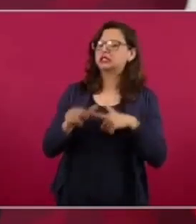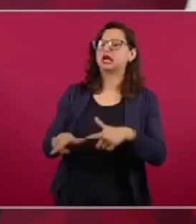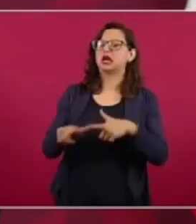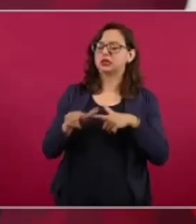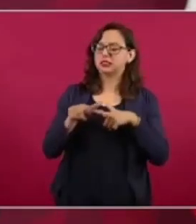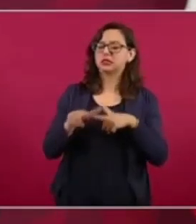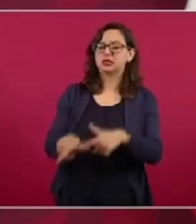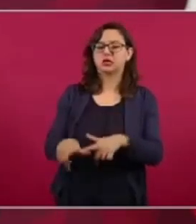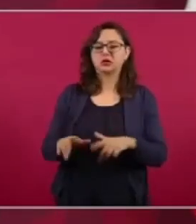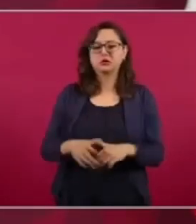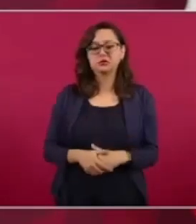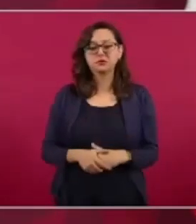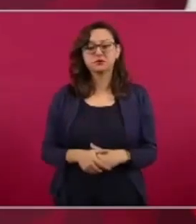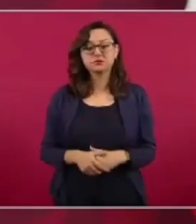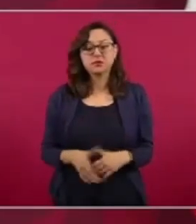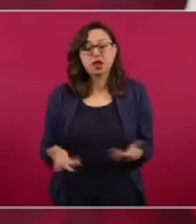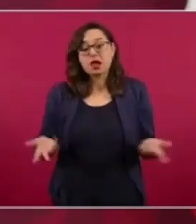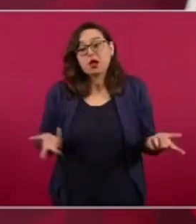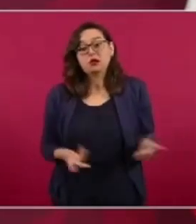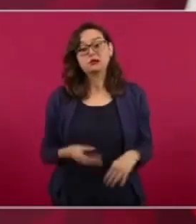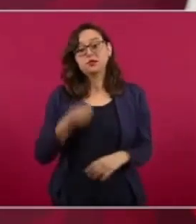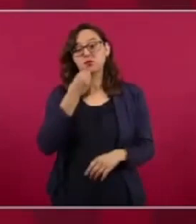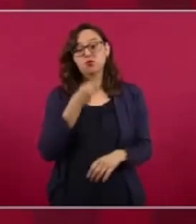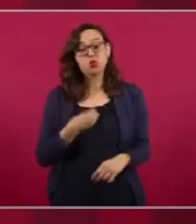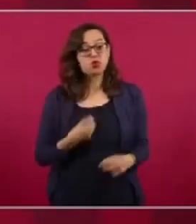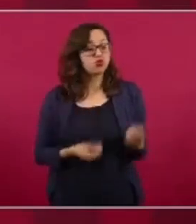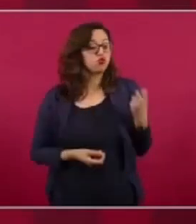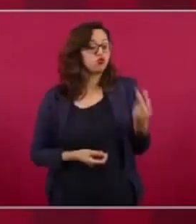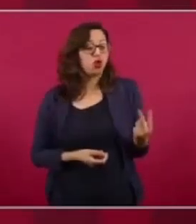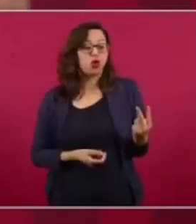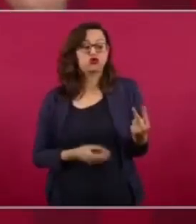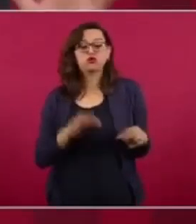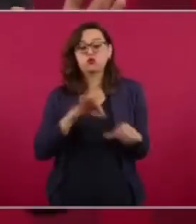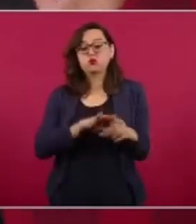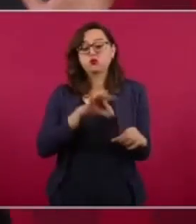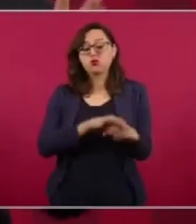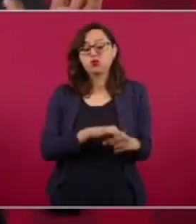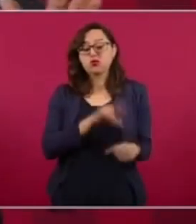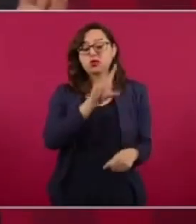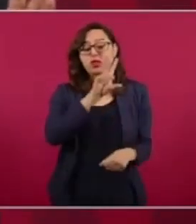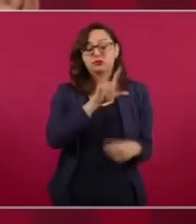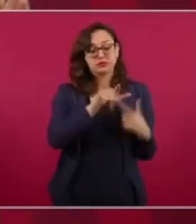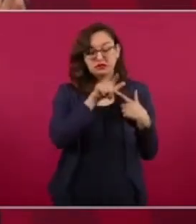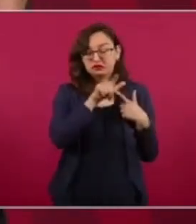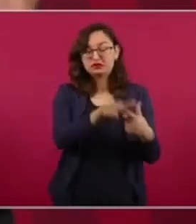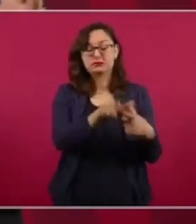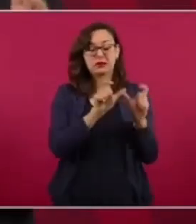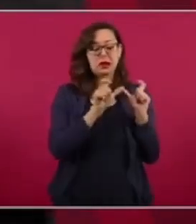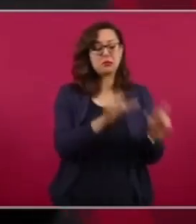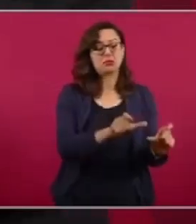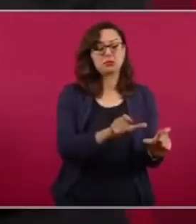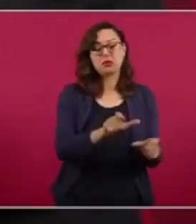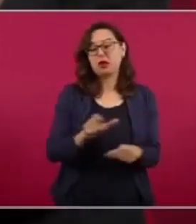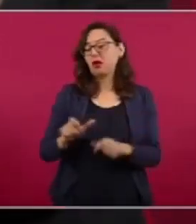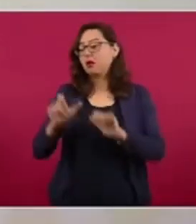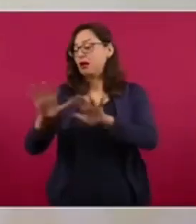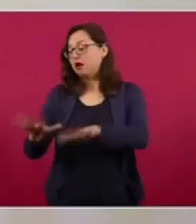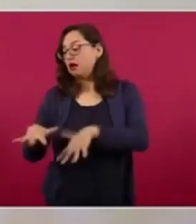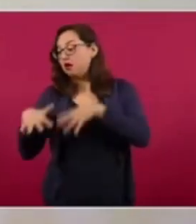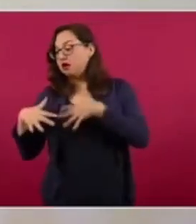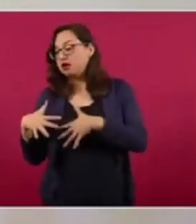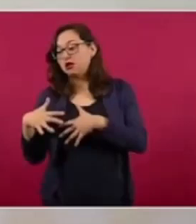no pasa la resolución. Pero todos los que votaron en contra del bloqueo, ya con eso